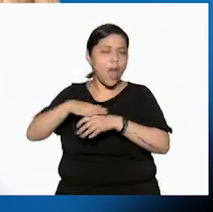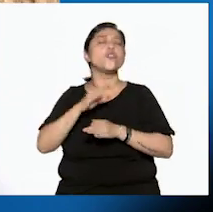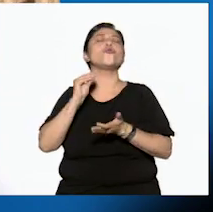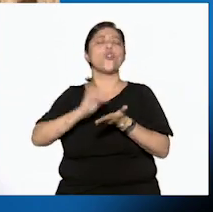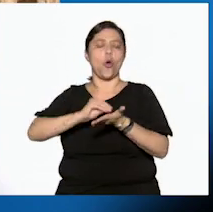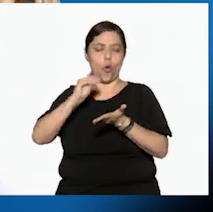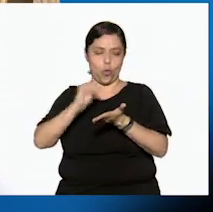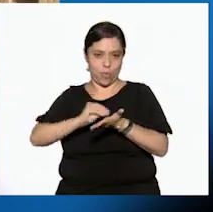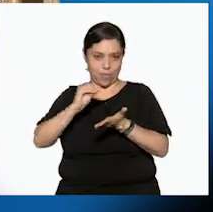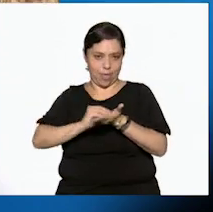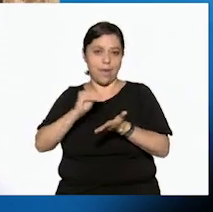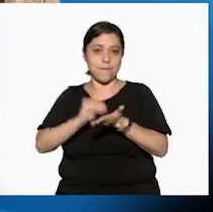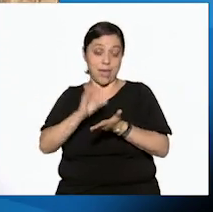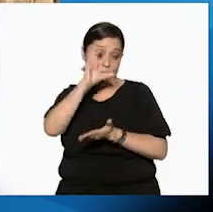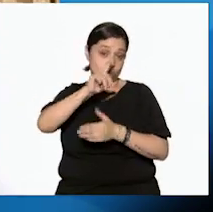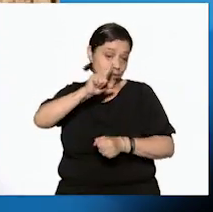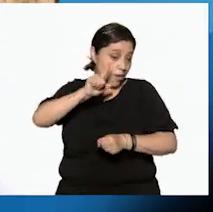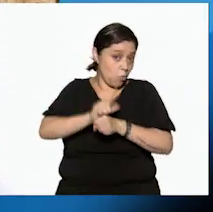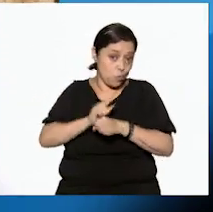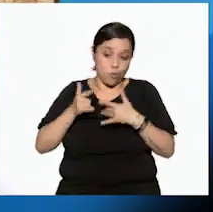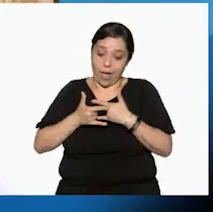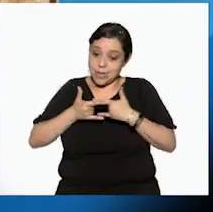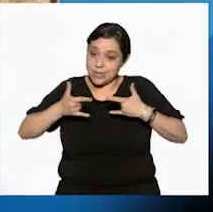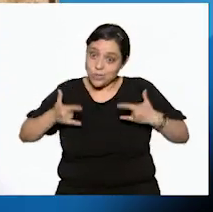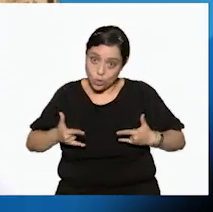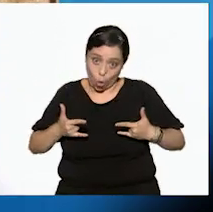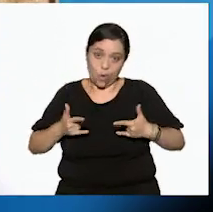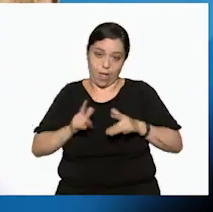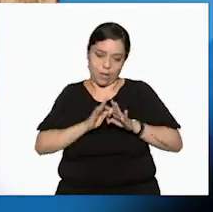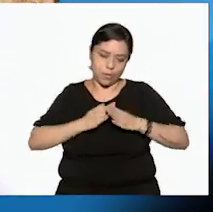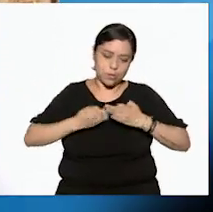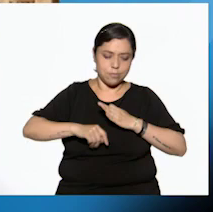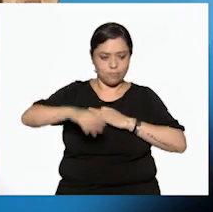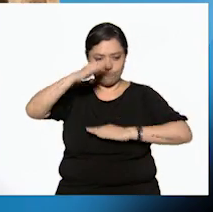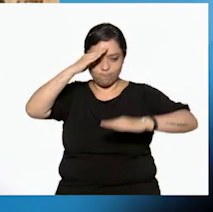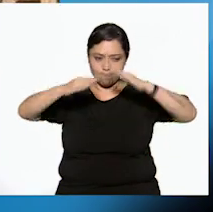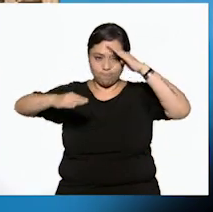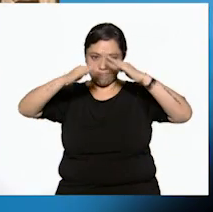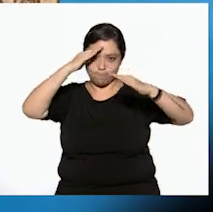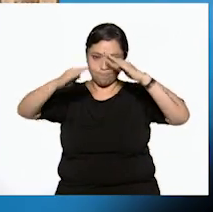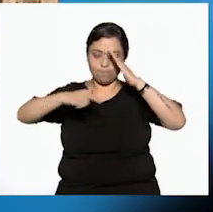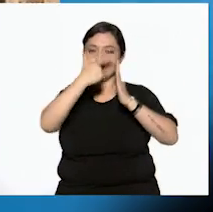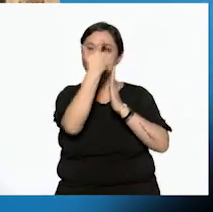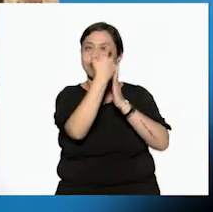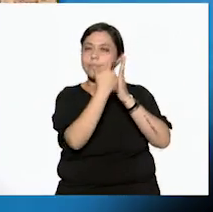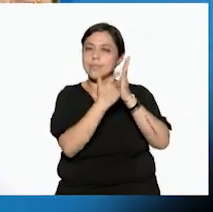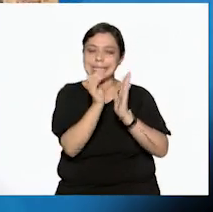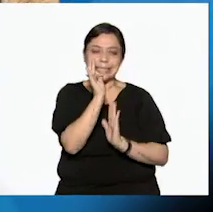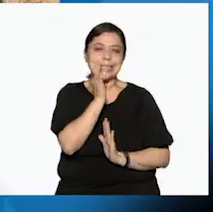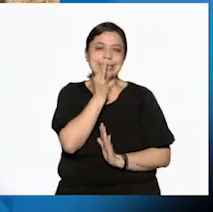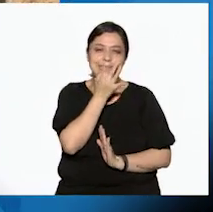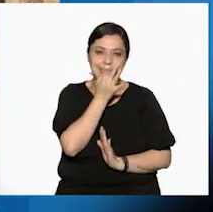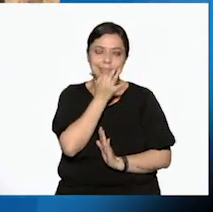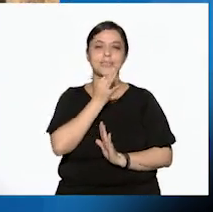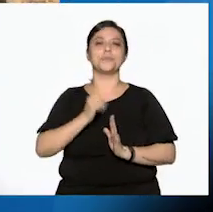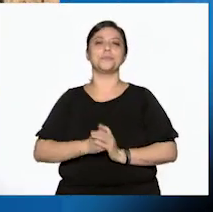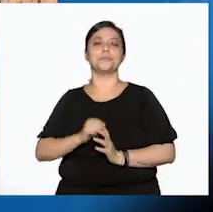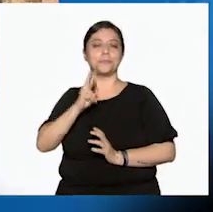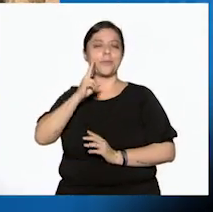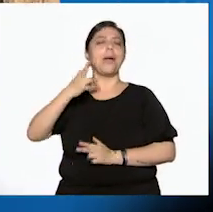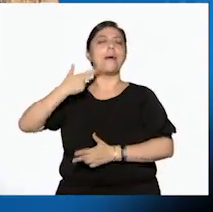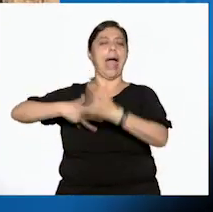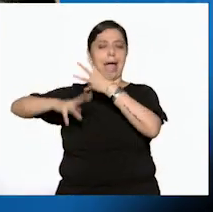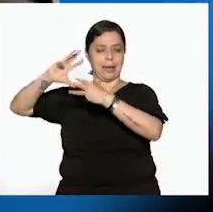y forman parte de nuestra cultura, nuestra historia y nuestra manera de pensar. Nuestro listado está a punto de concluir. Hagamos un